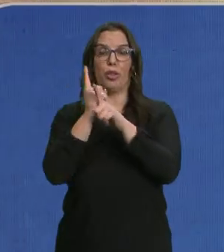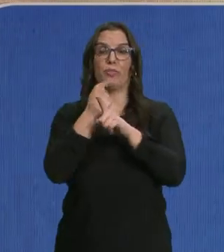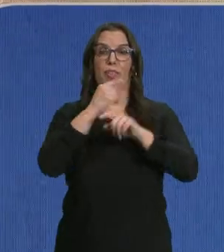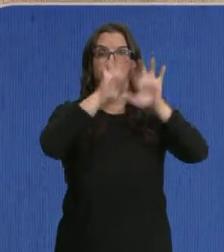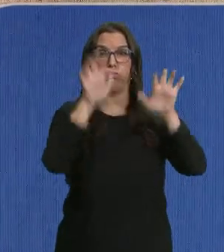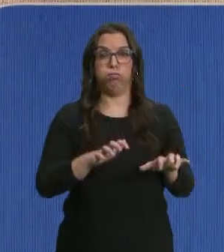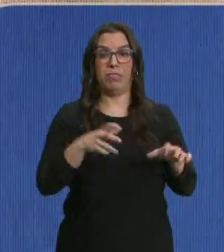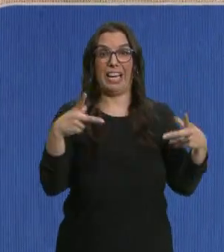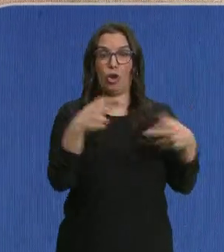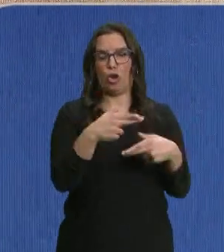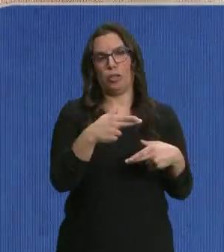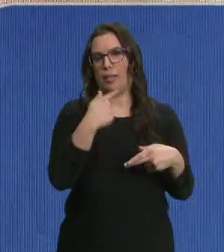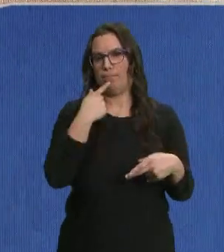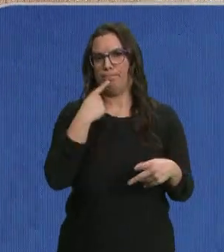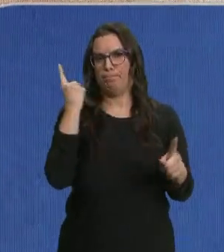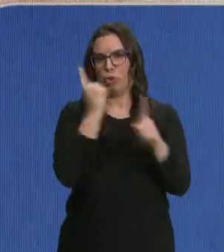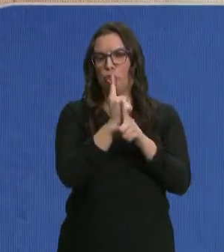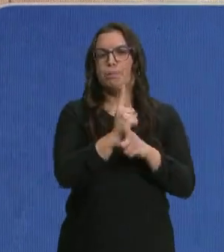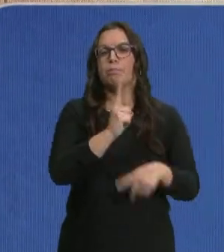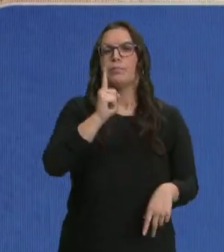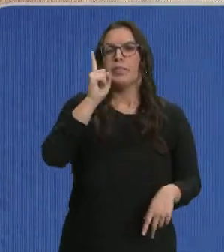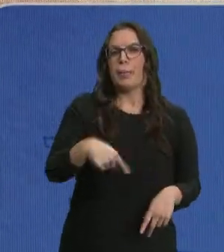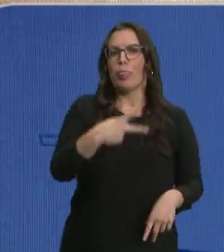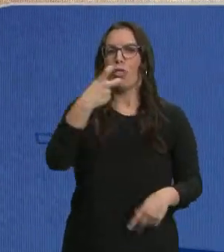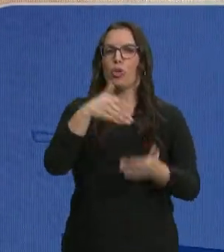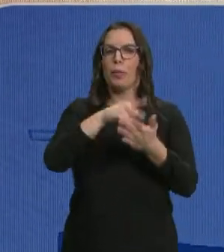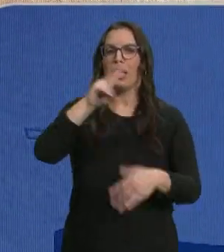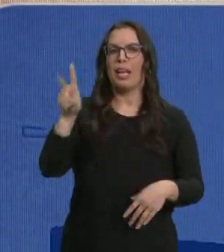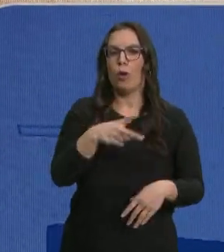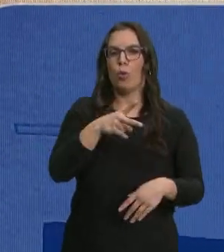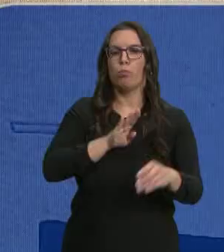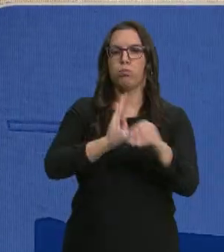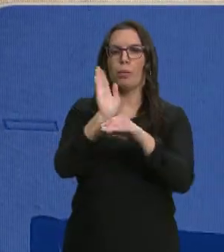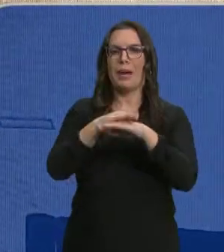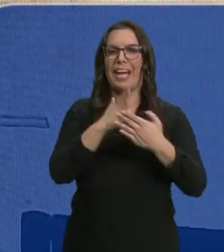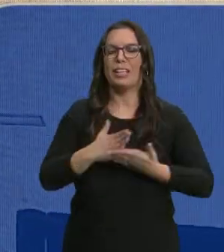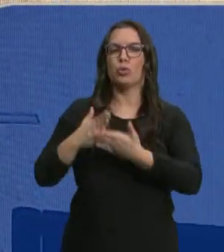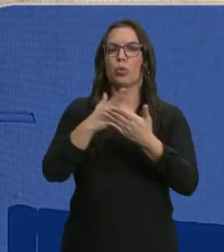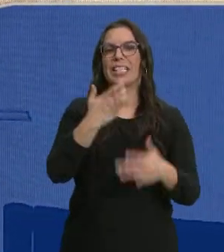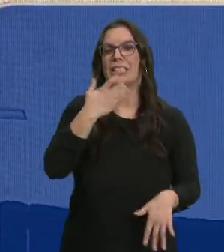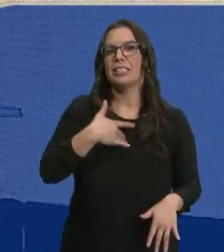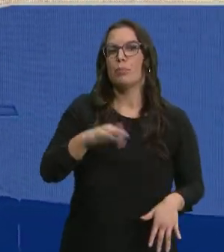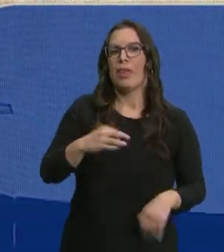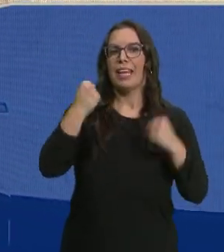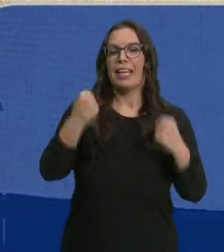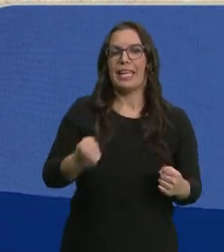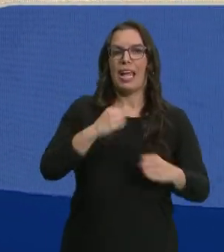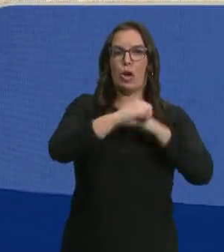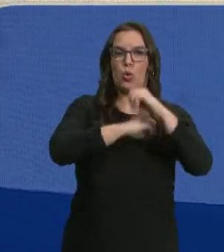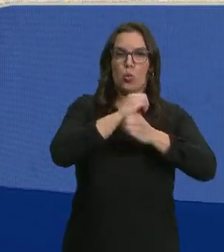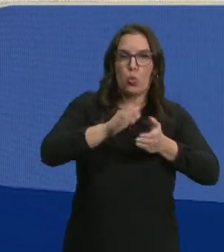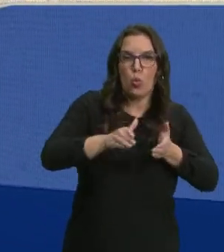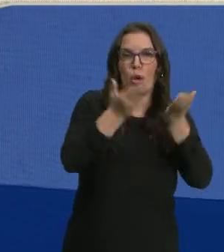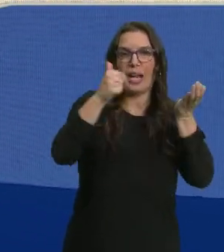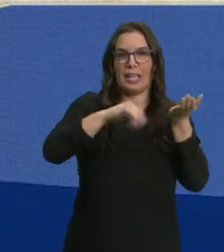recorte a sindicatos y patronal y también los 200.000 euros que se van a destinar a un estudio sobre las posibilidades de la energía